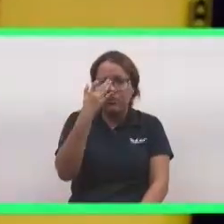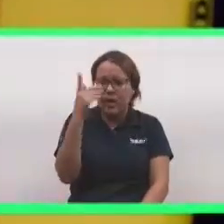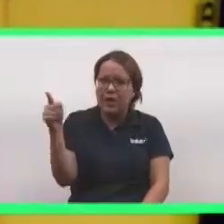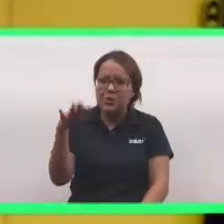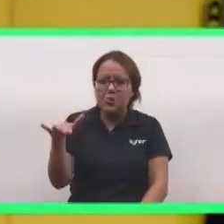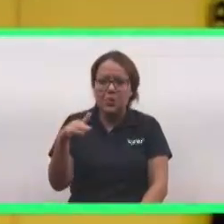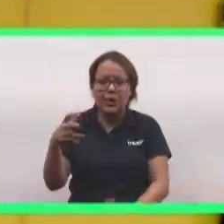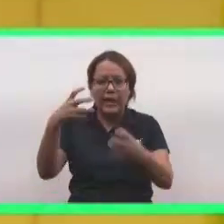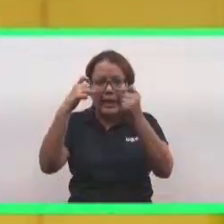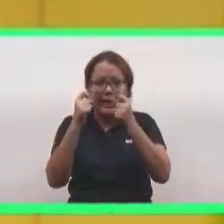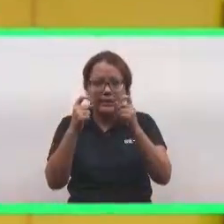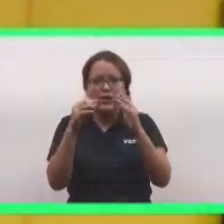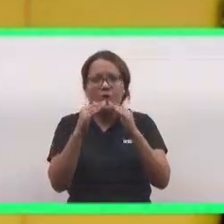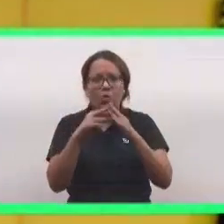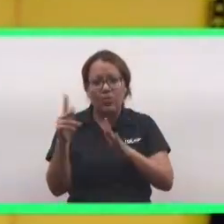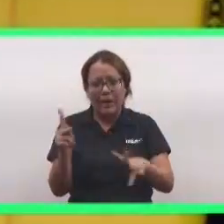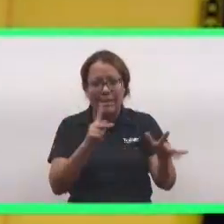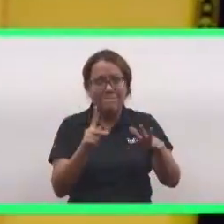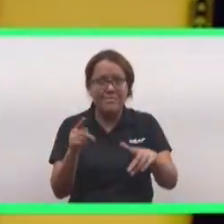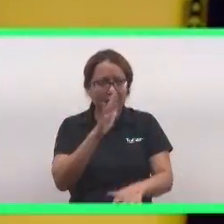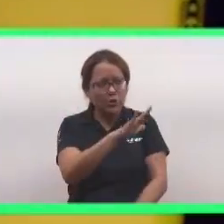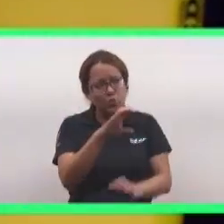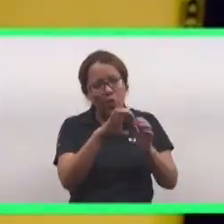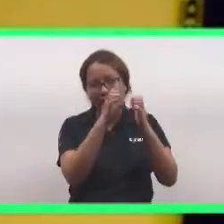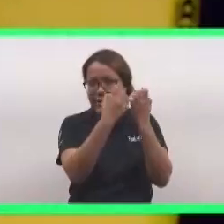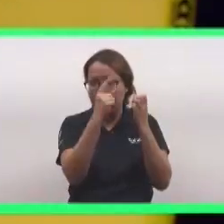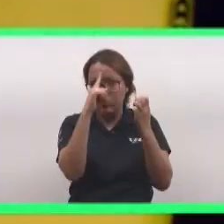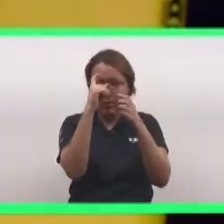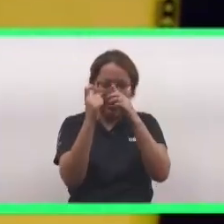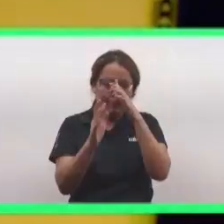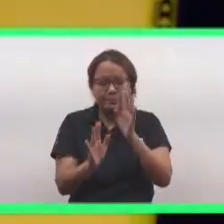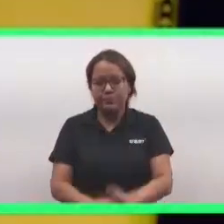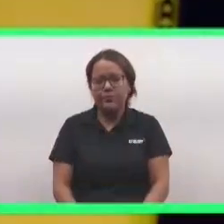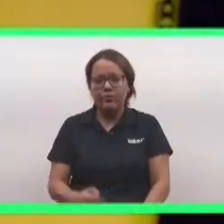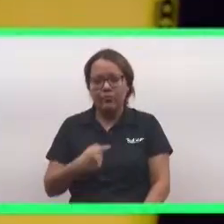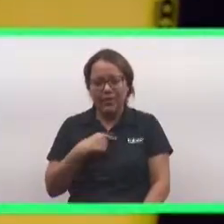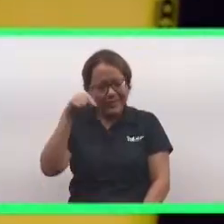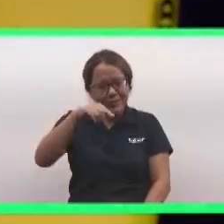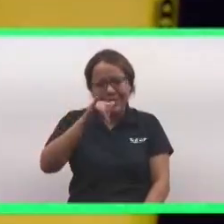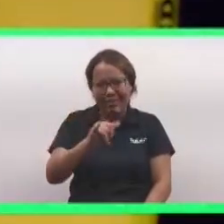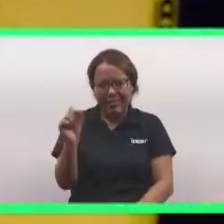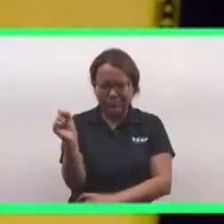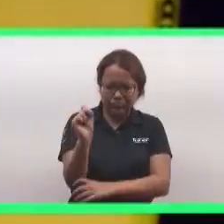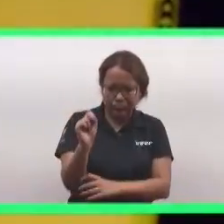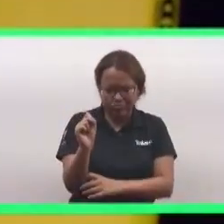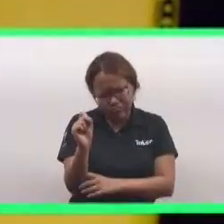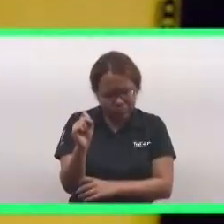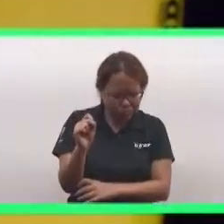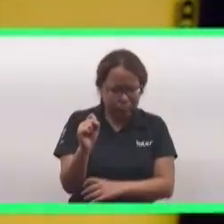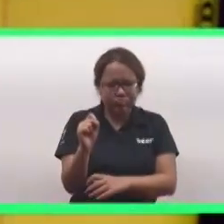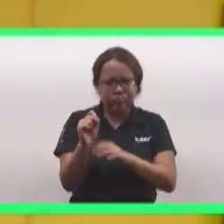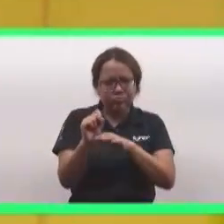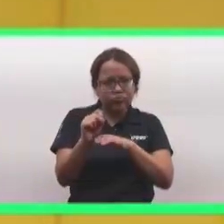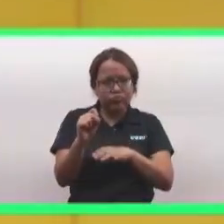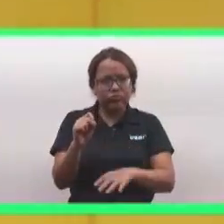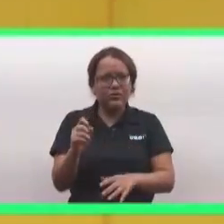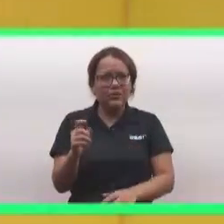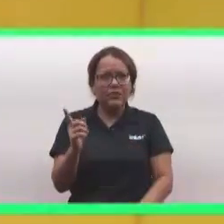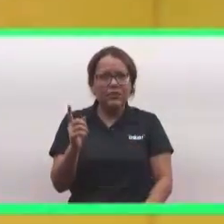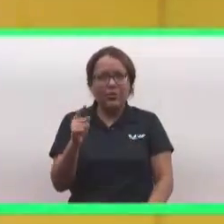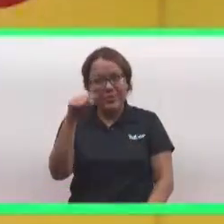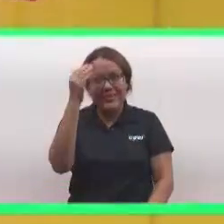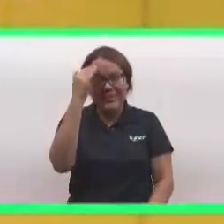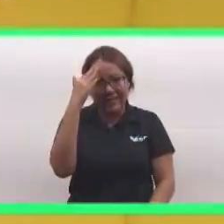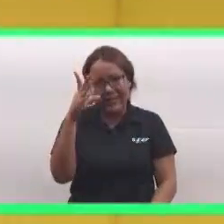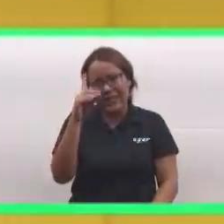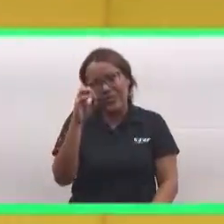igual que hermana Patty y su equipo, andamos dando vueltas y nos habíamos pegado una atascada de mollejitas de Don Pollo.